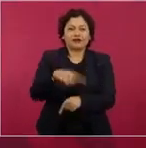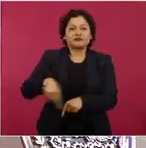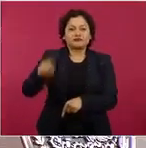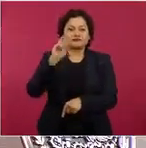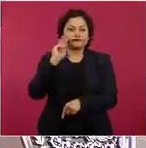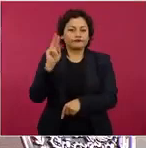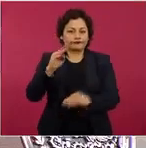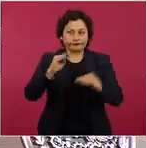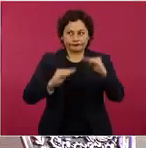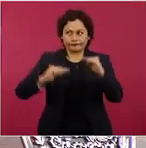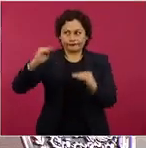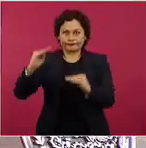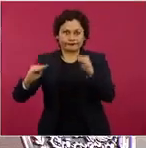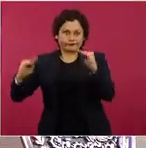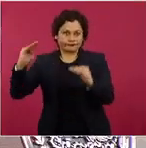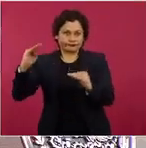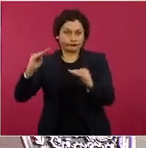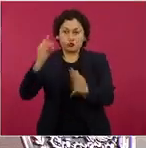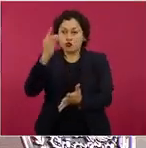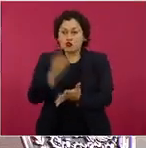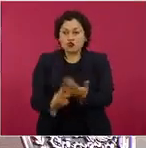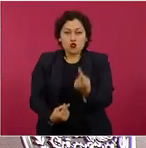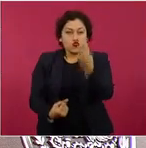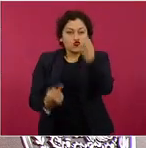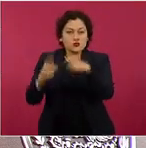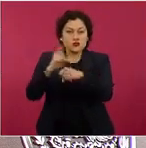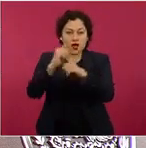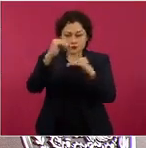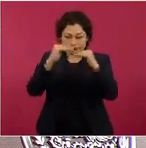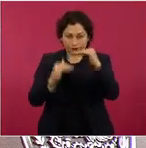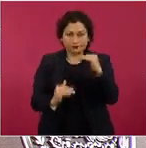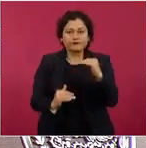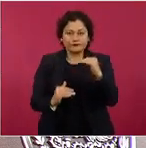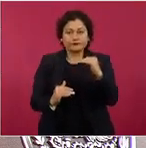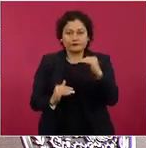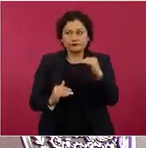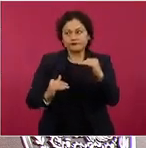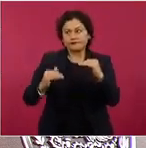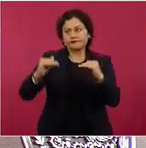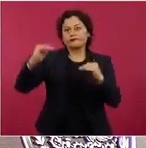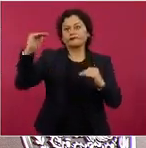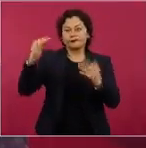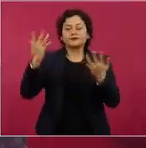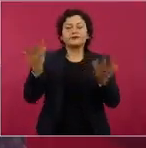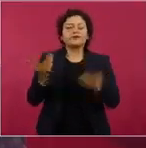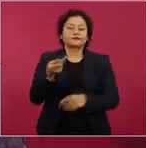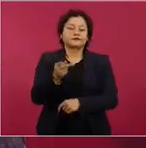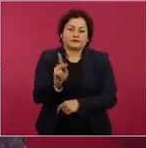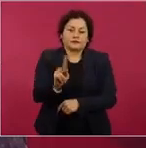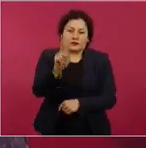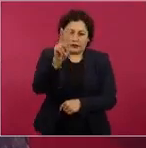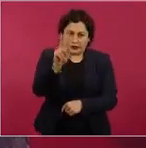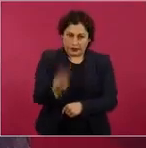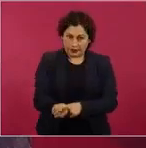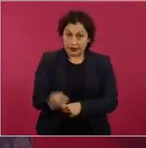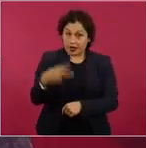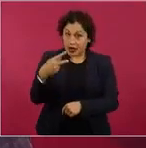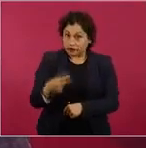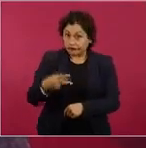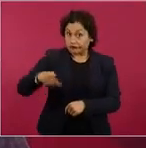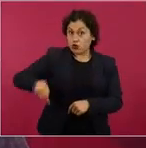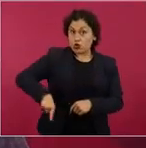se ha presentado en muchas ocasiones. La realidad es que ha habido un gran esfuerzo de parte de esta